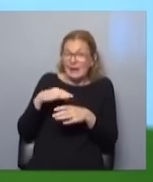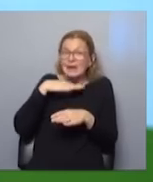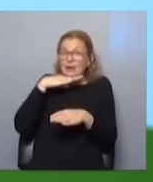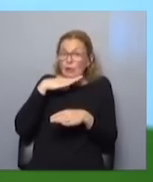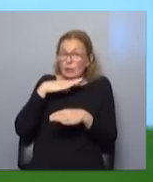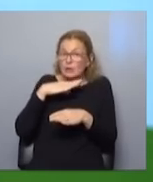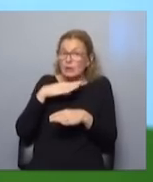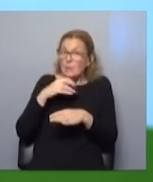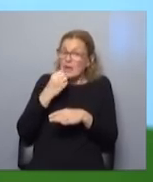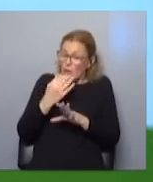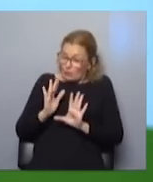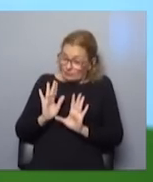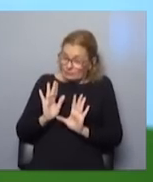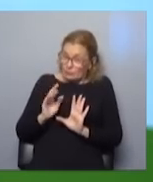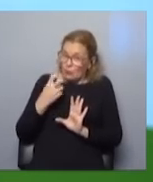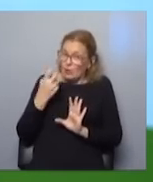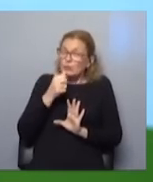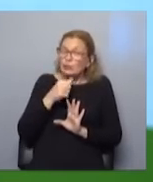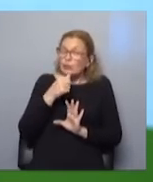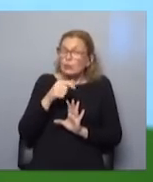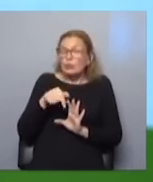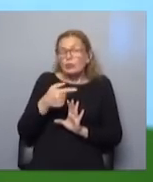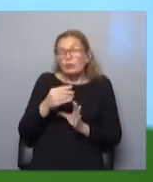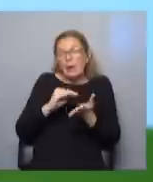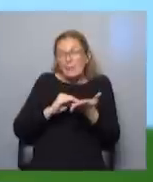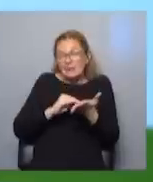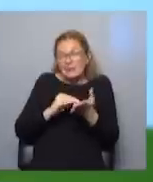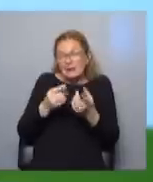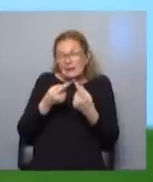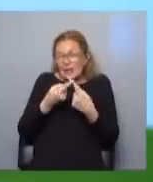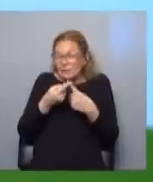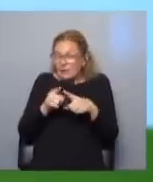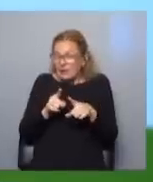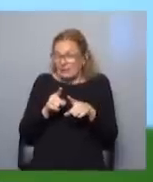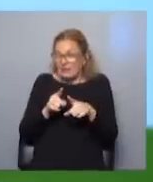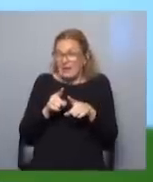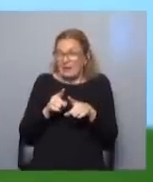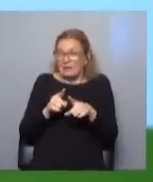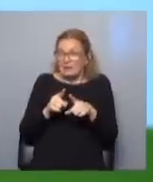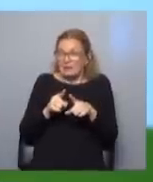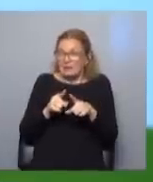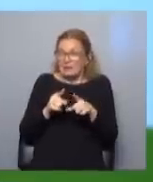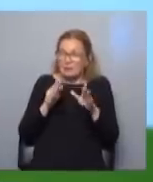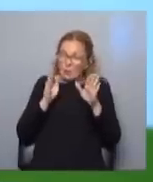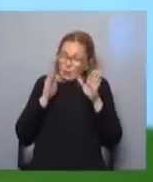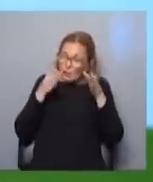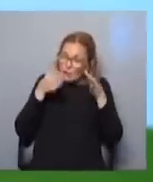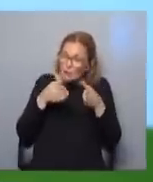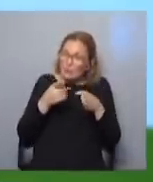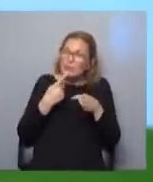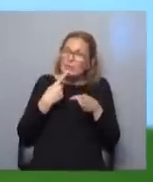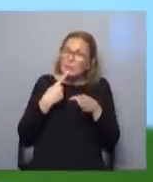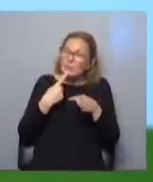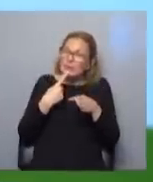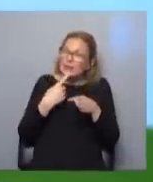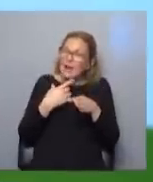cualquier pelo y por otro lado la administrar la diferencia de enfoque con la política